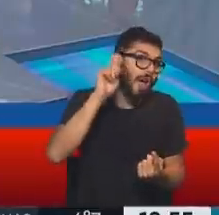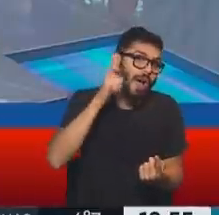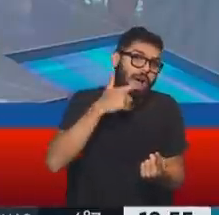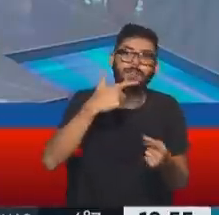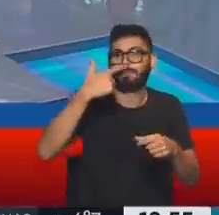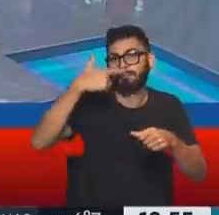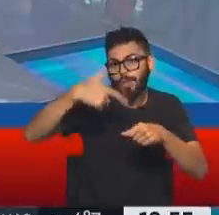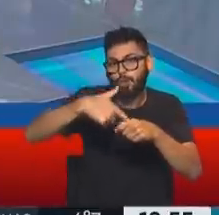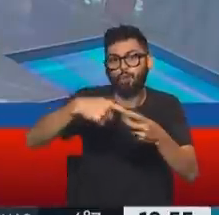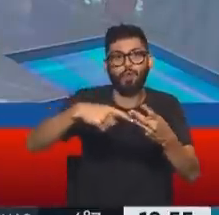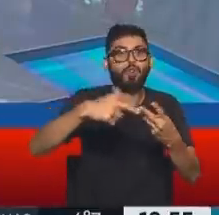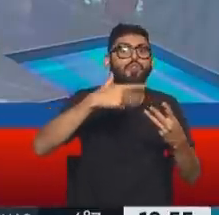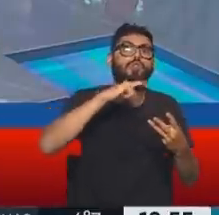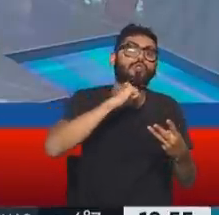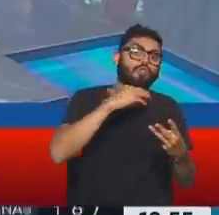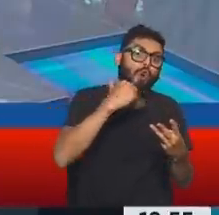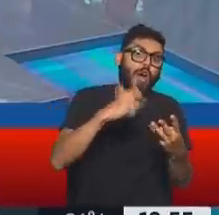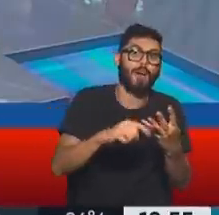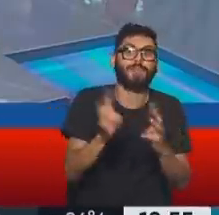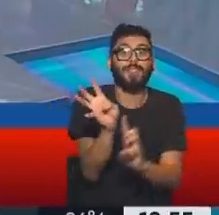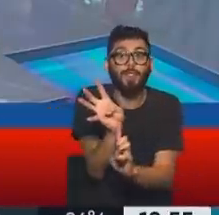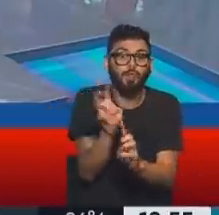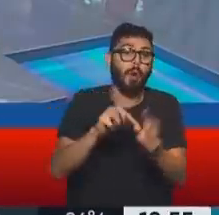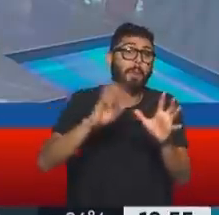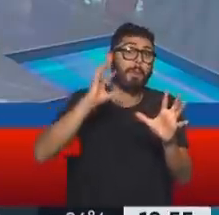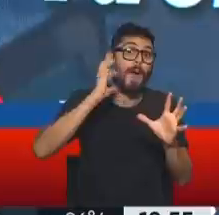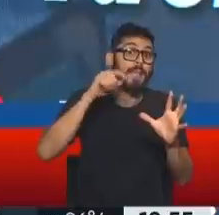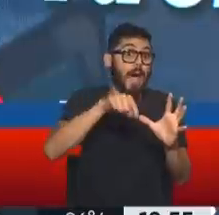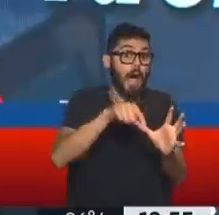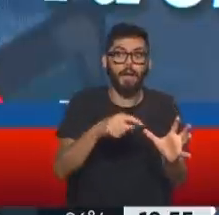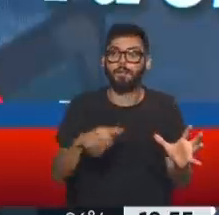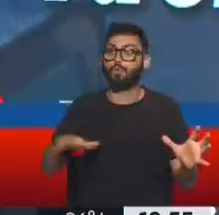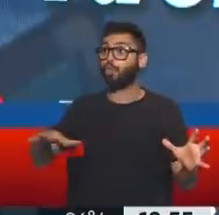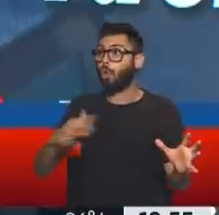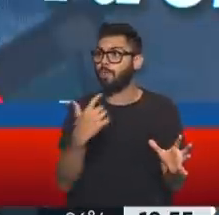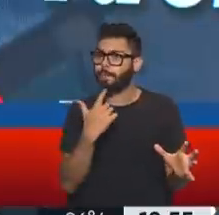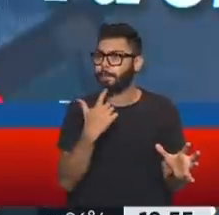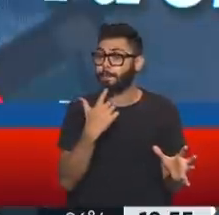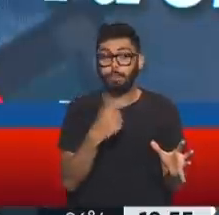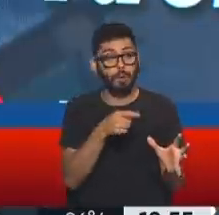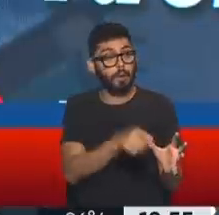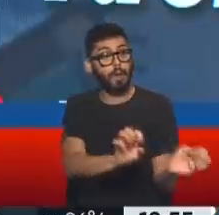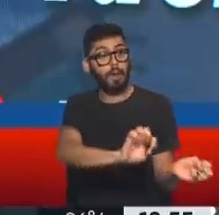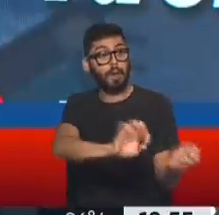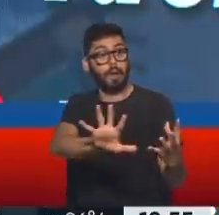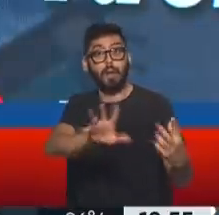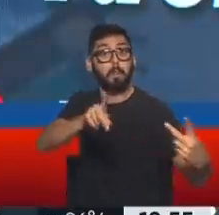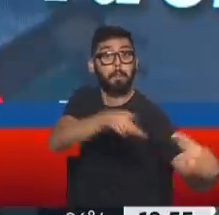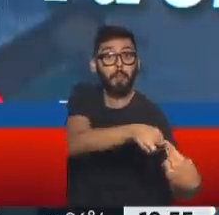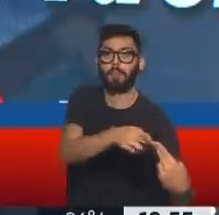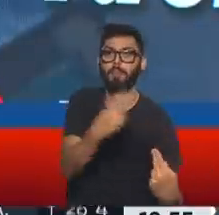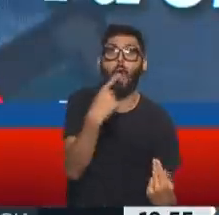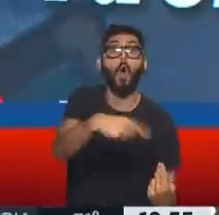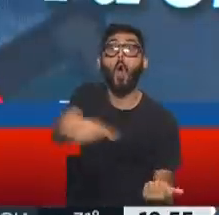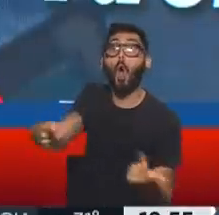como de la soja y el trigo el maíz se pone en juego sí porque no sabe hasta qué punto las variaciones económicas o financieras pueden efectivamente tener un